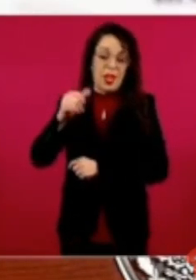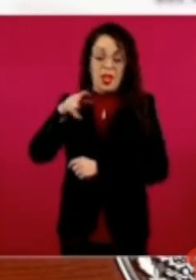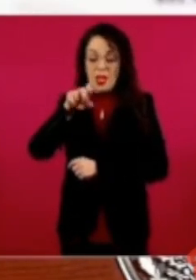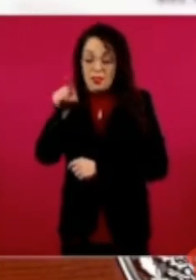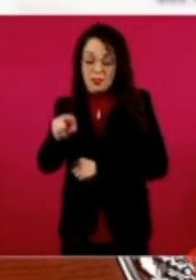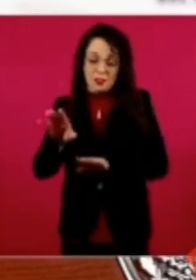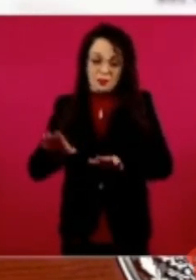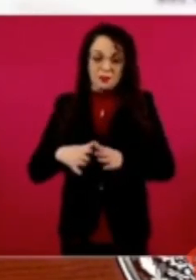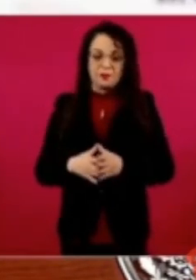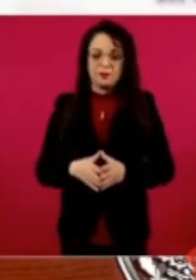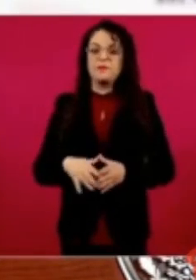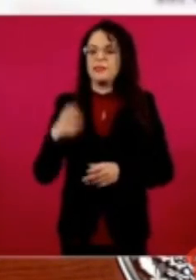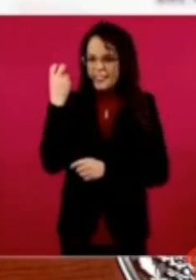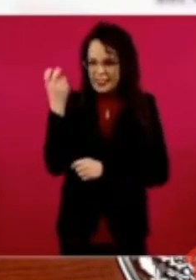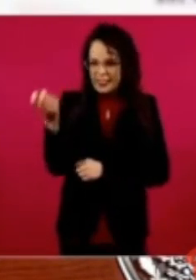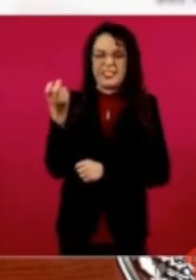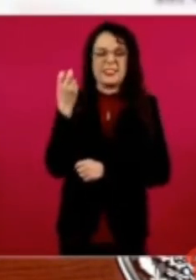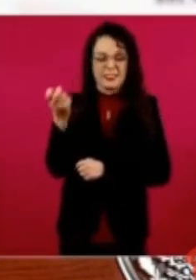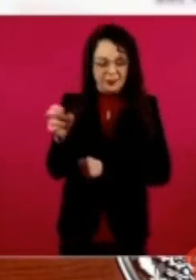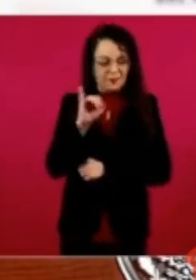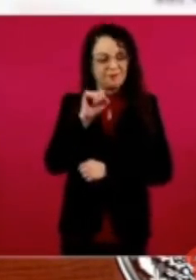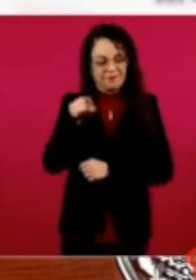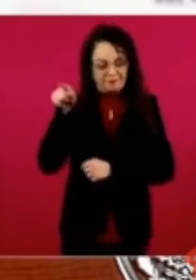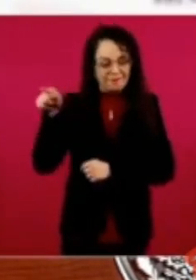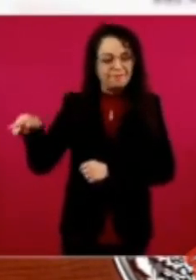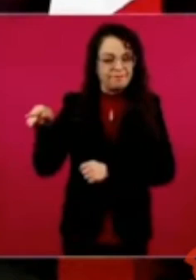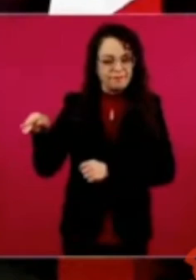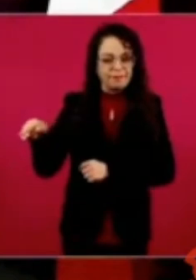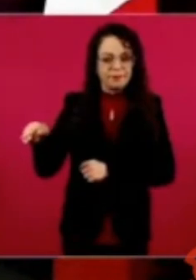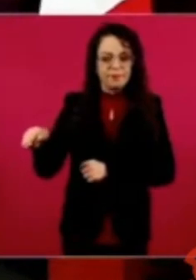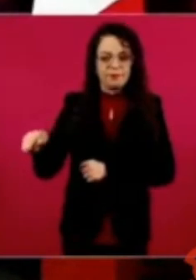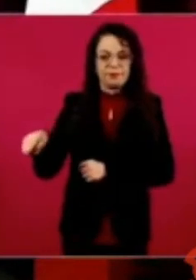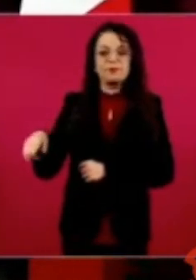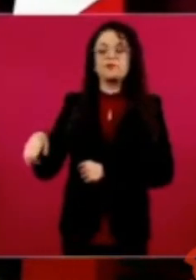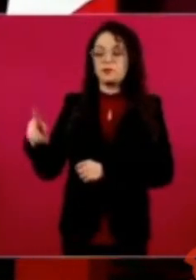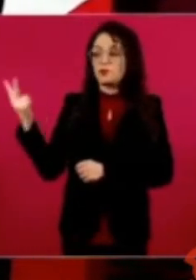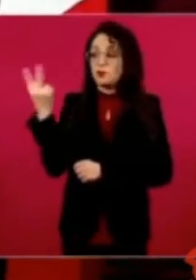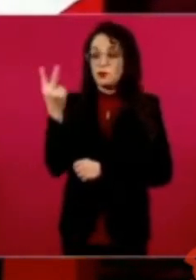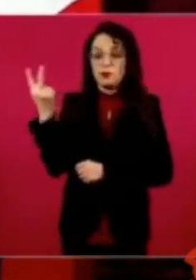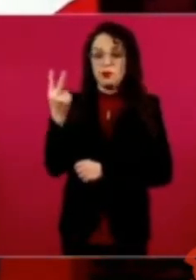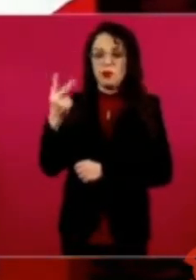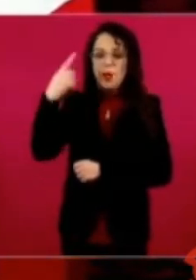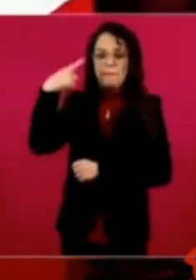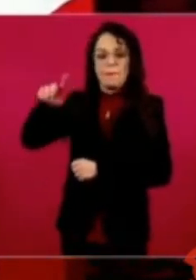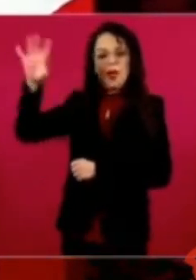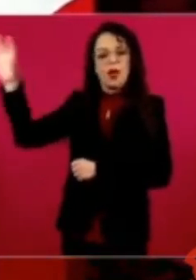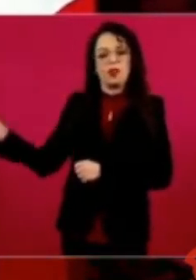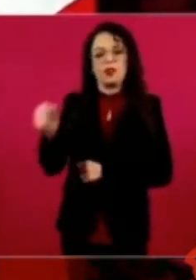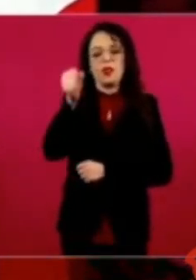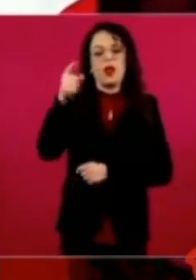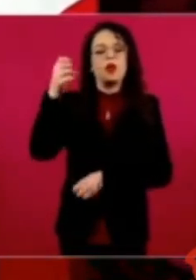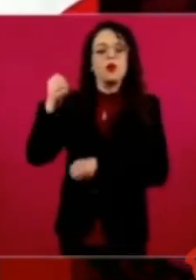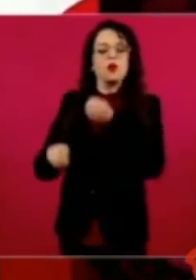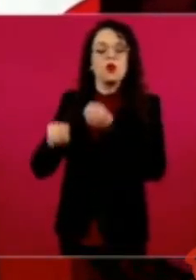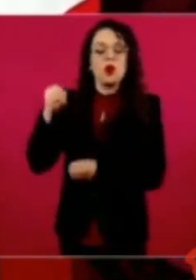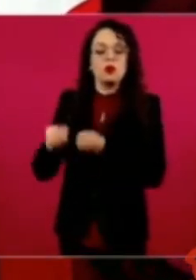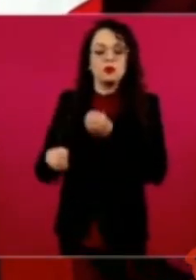Y mandan al juez. ¿Quién era el juez? Señor Sodi.